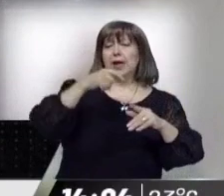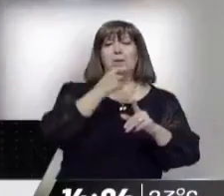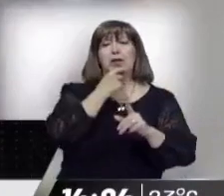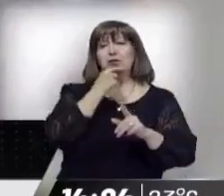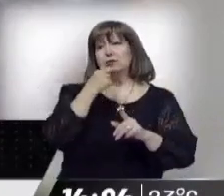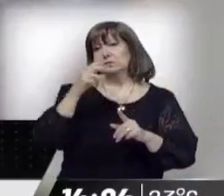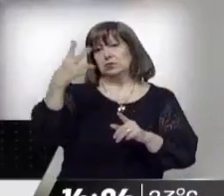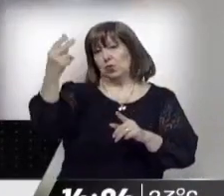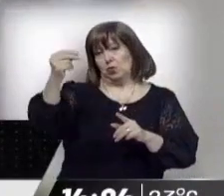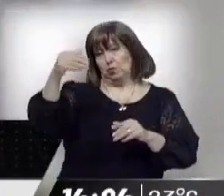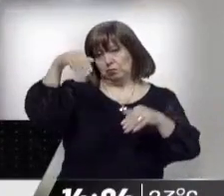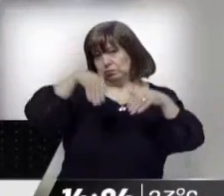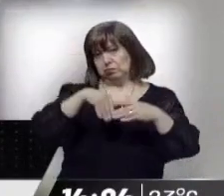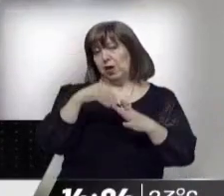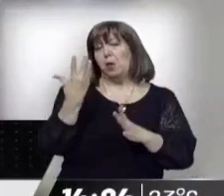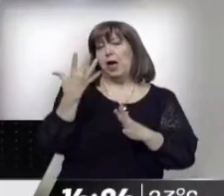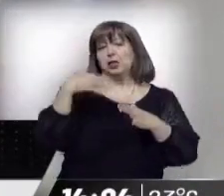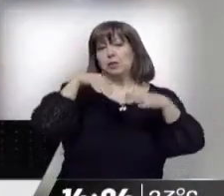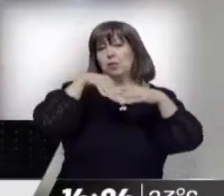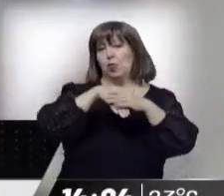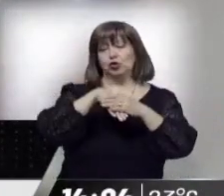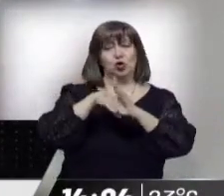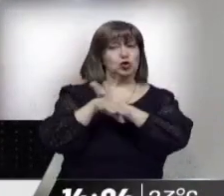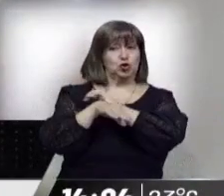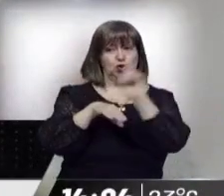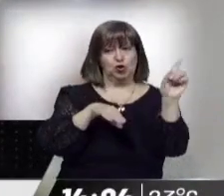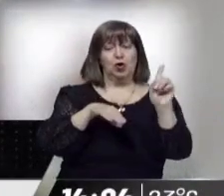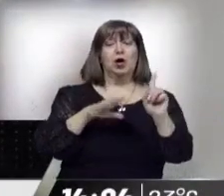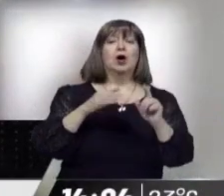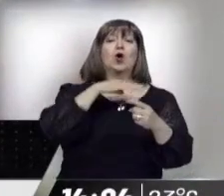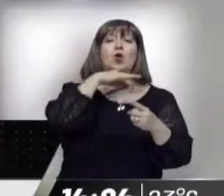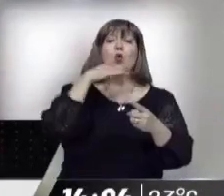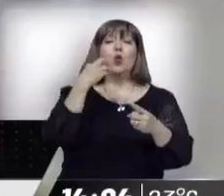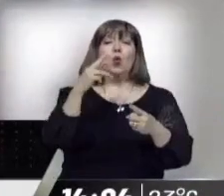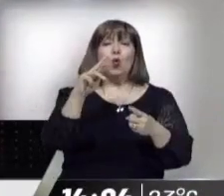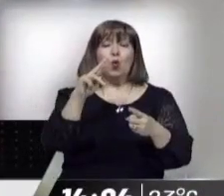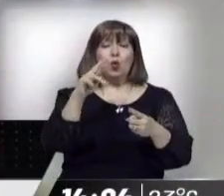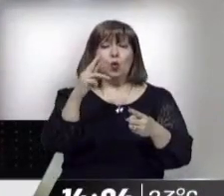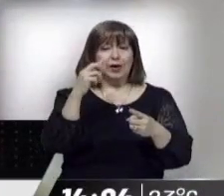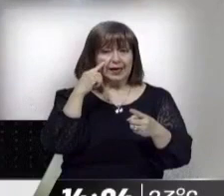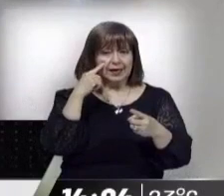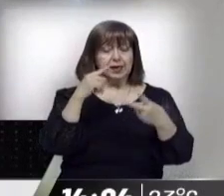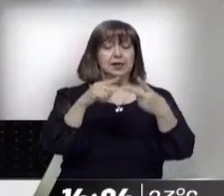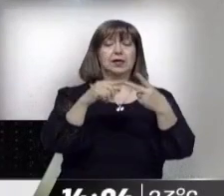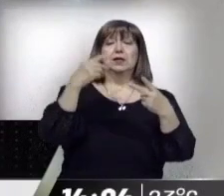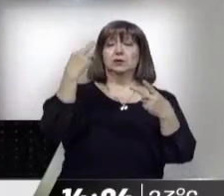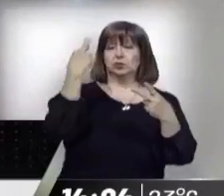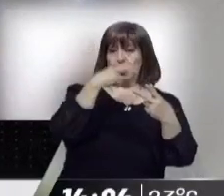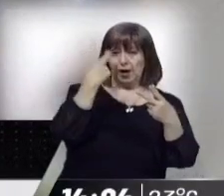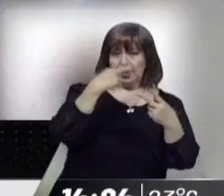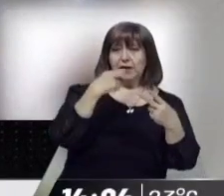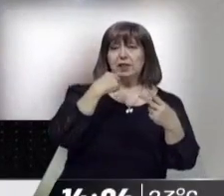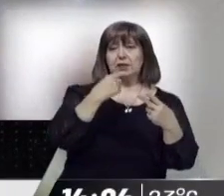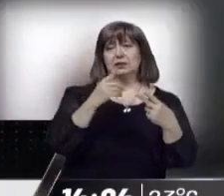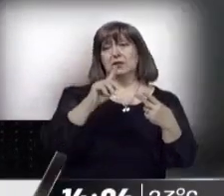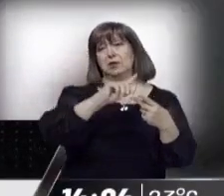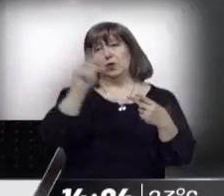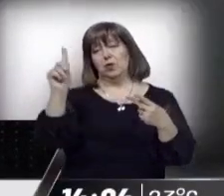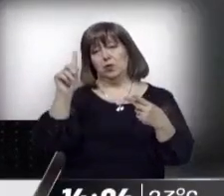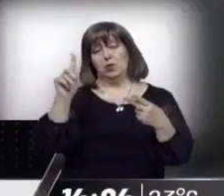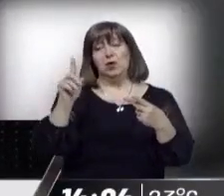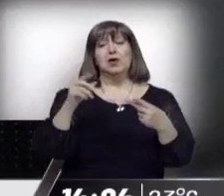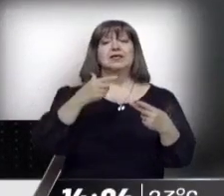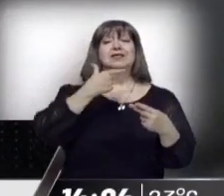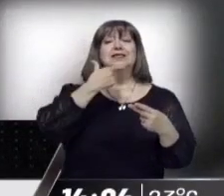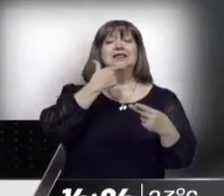Mendoza, 3 senadores, Rodolfo Suárez, Mariana Jury, ellos no votaron a favor del aumento de la dieta, sí lo hizo